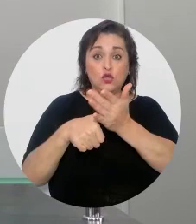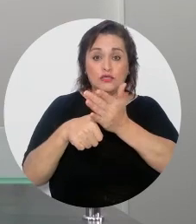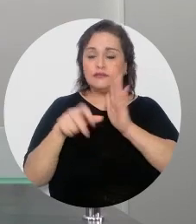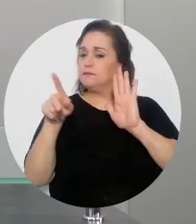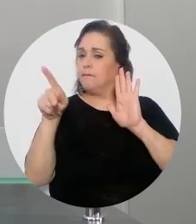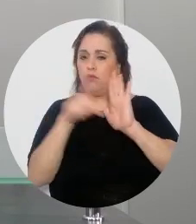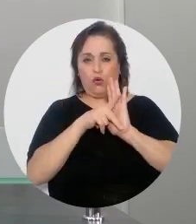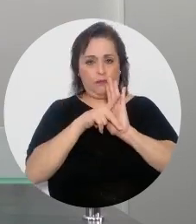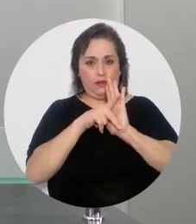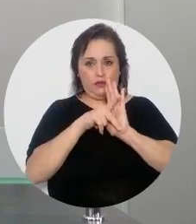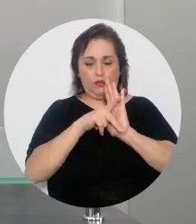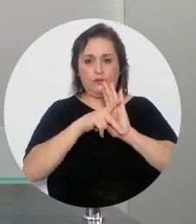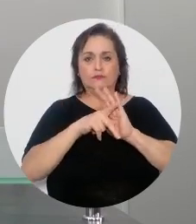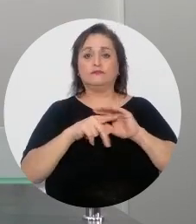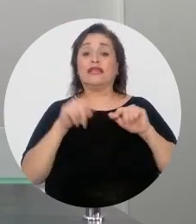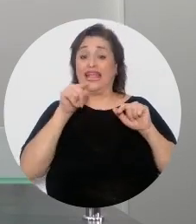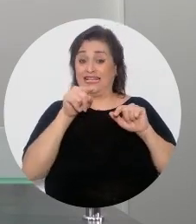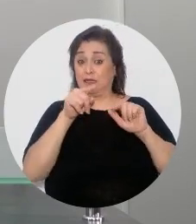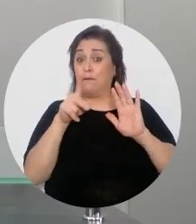Ahora bien,